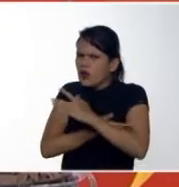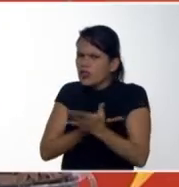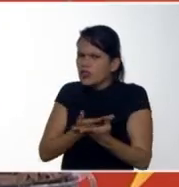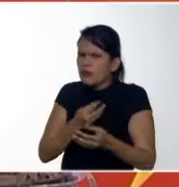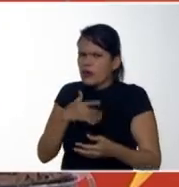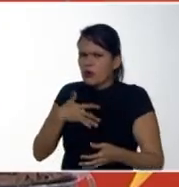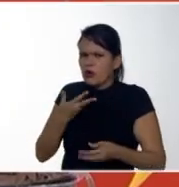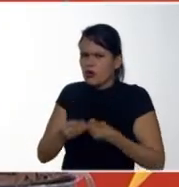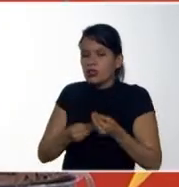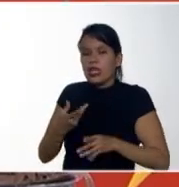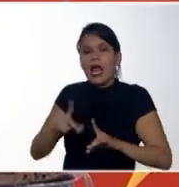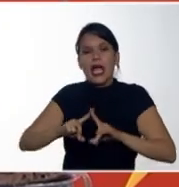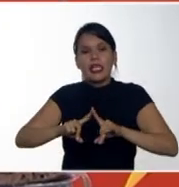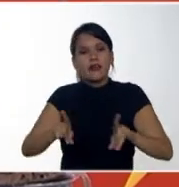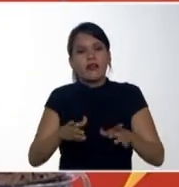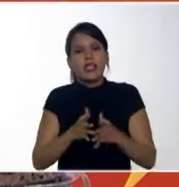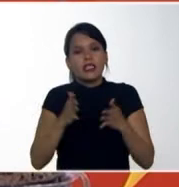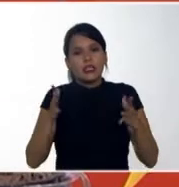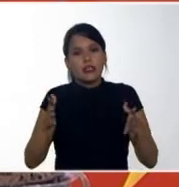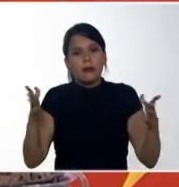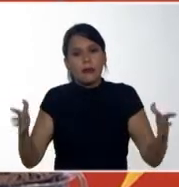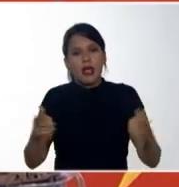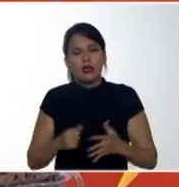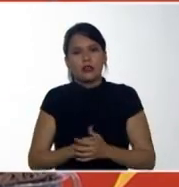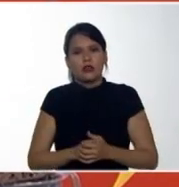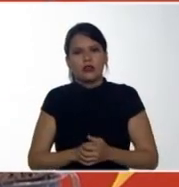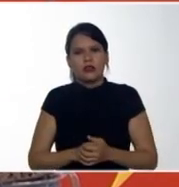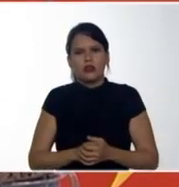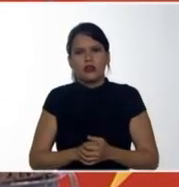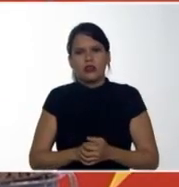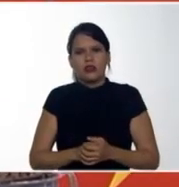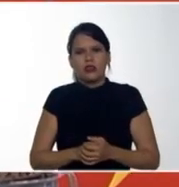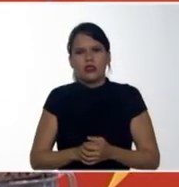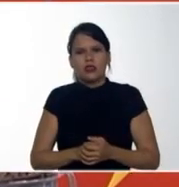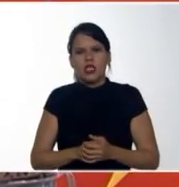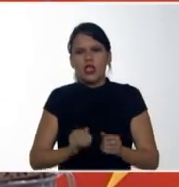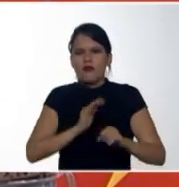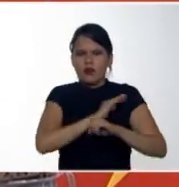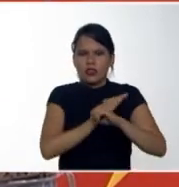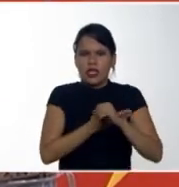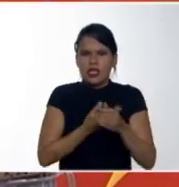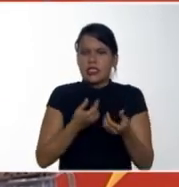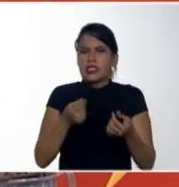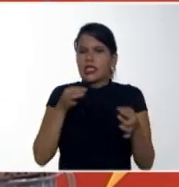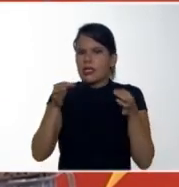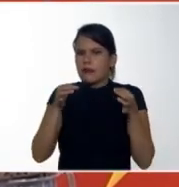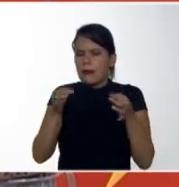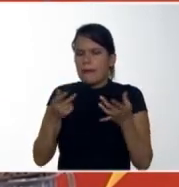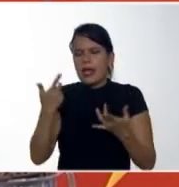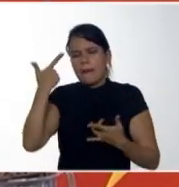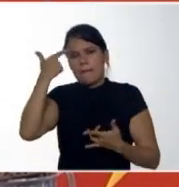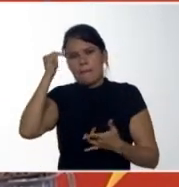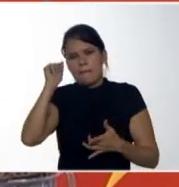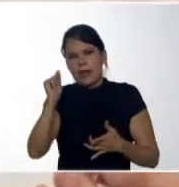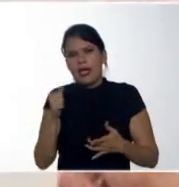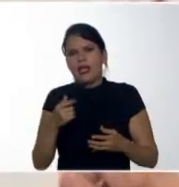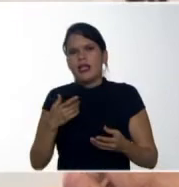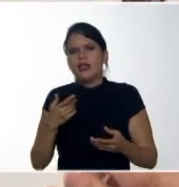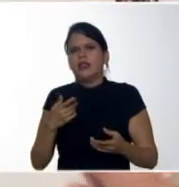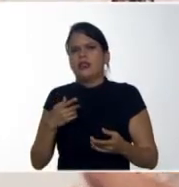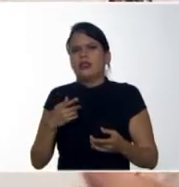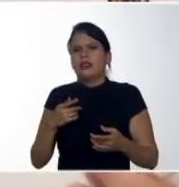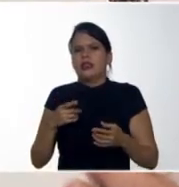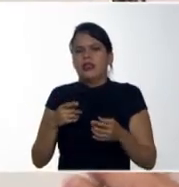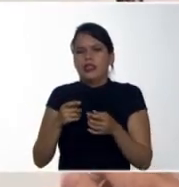diferentes tamaños y porosidad del papel de filtro para el tamaño de la partícula